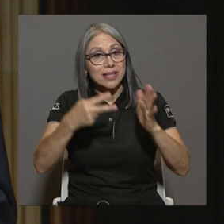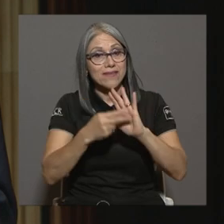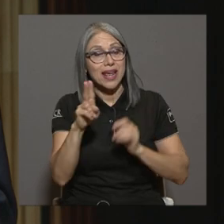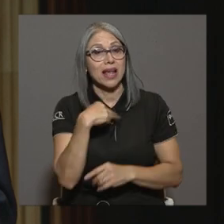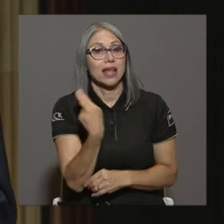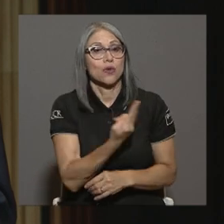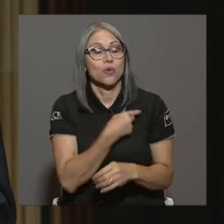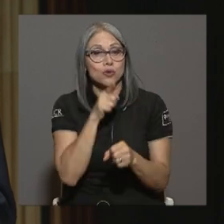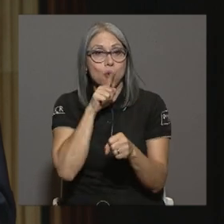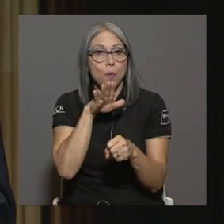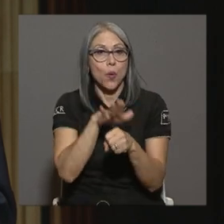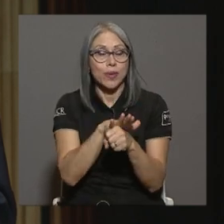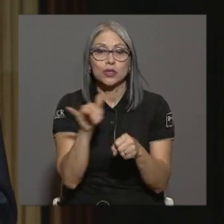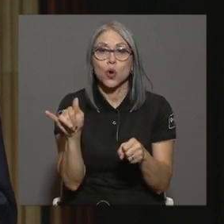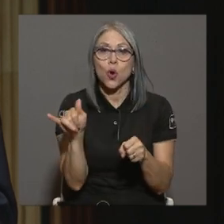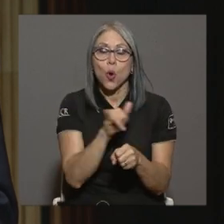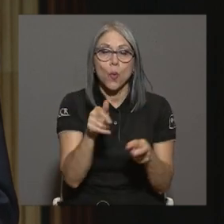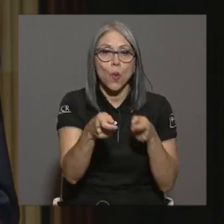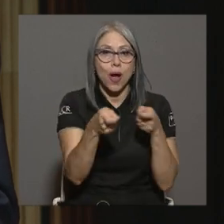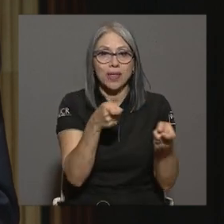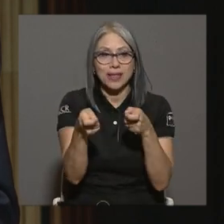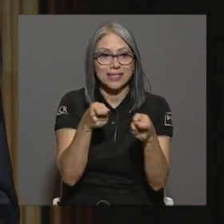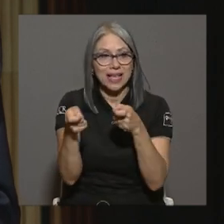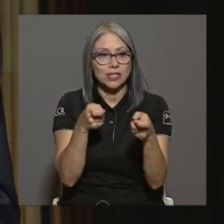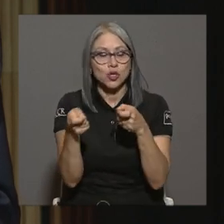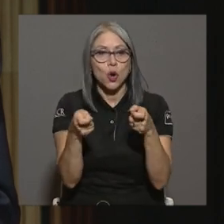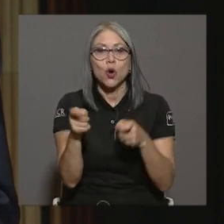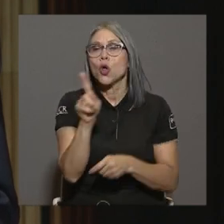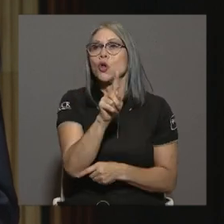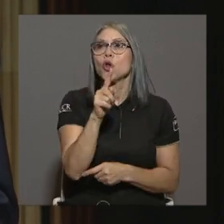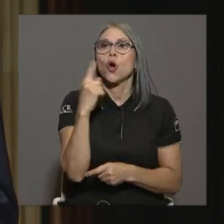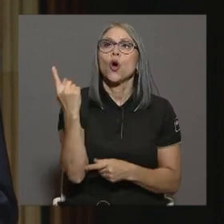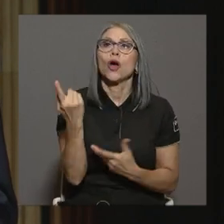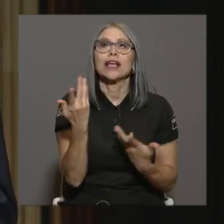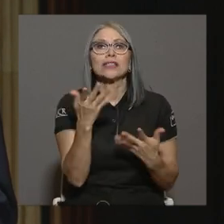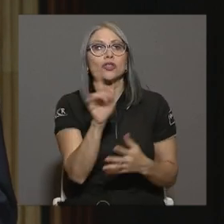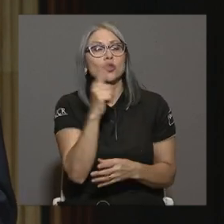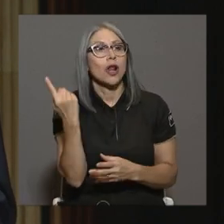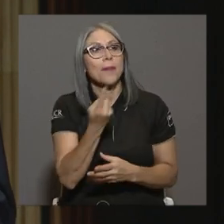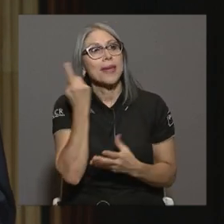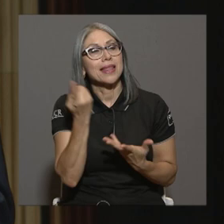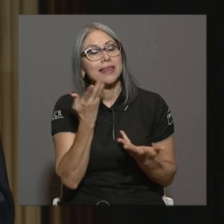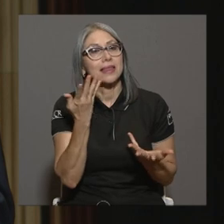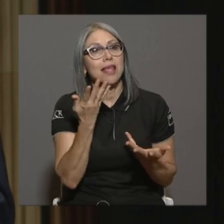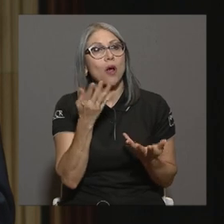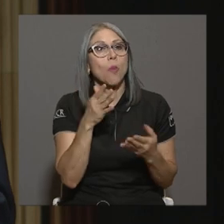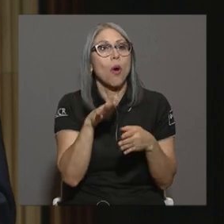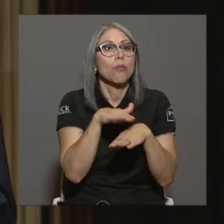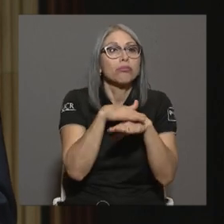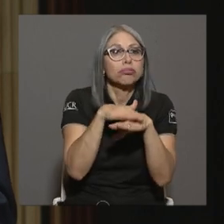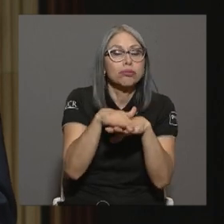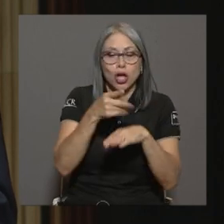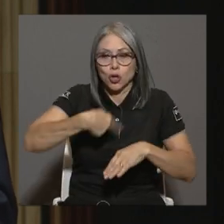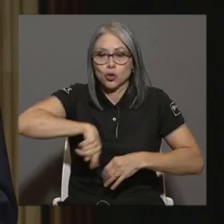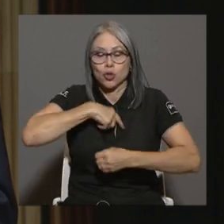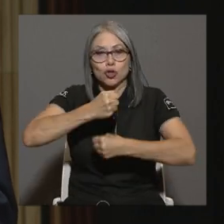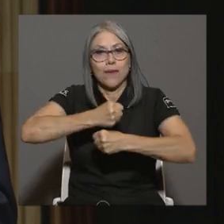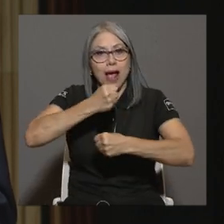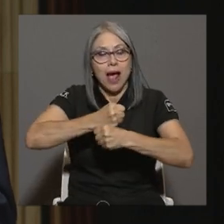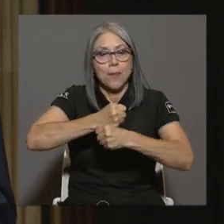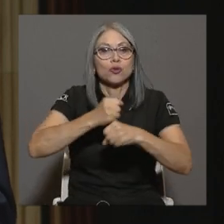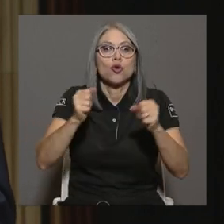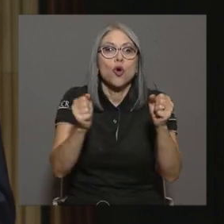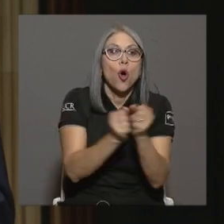nuestro compromiso como administración no pasa por alto que trabajemos con y para las personas,